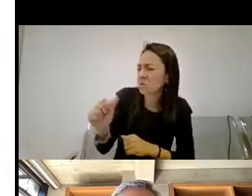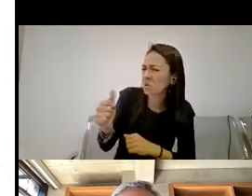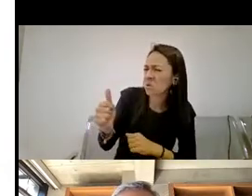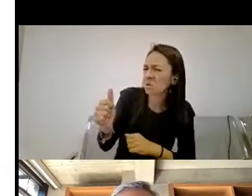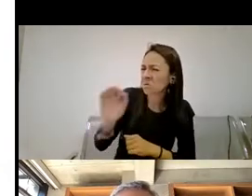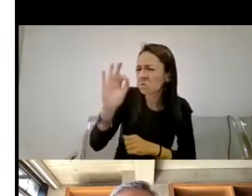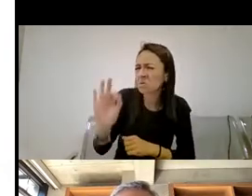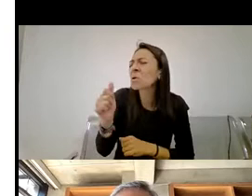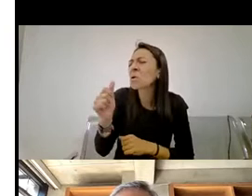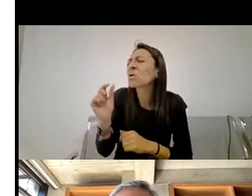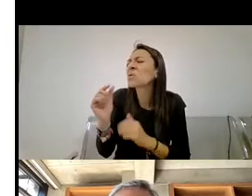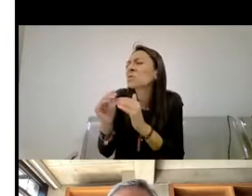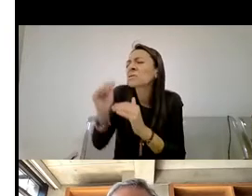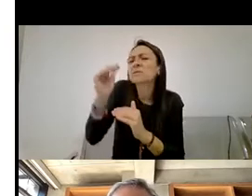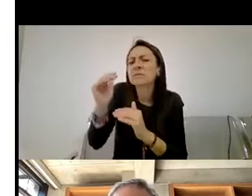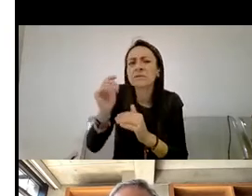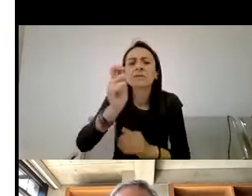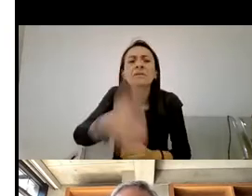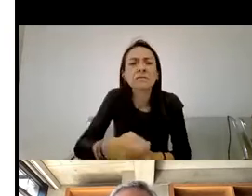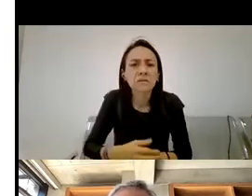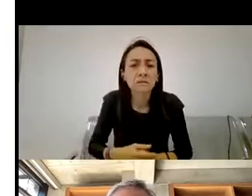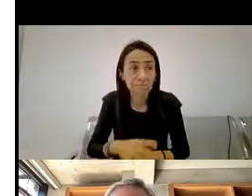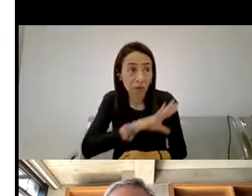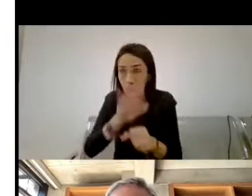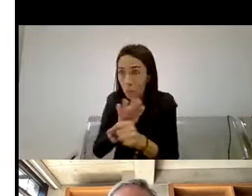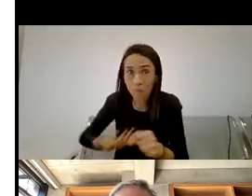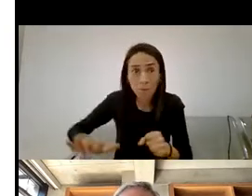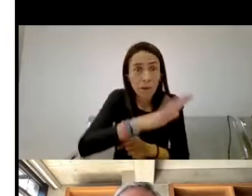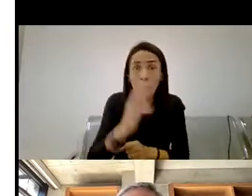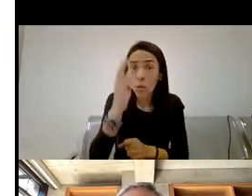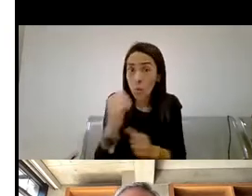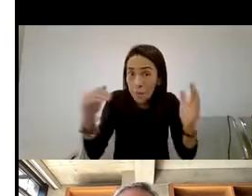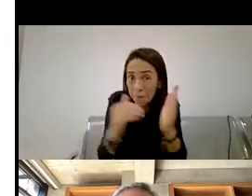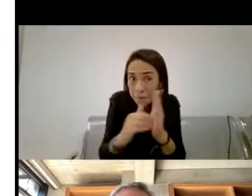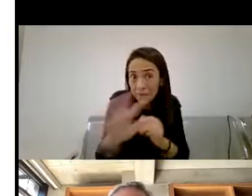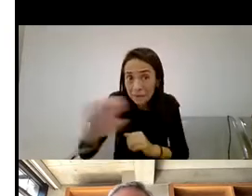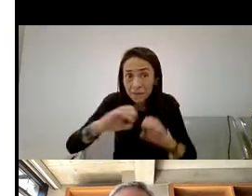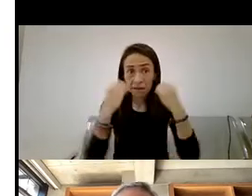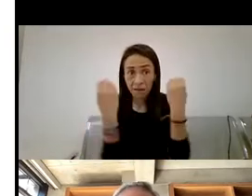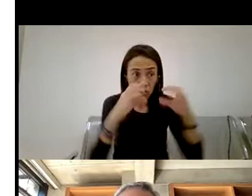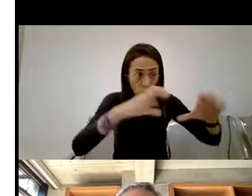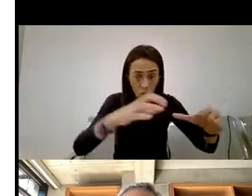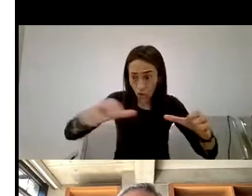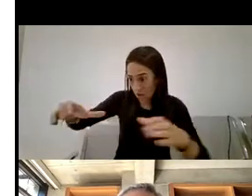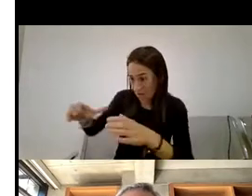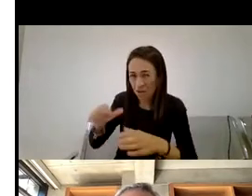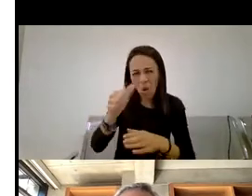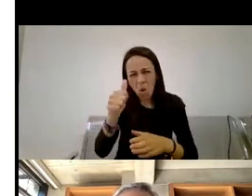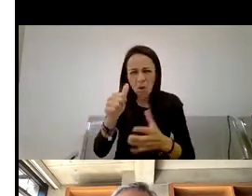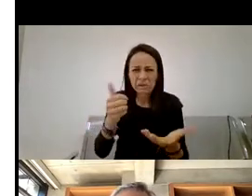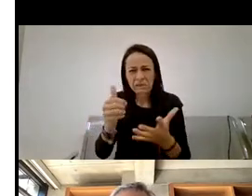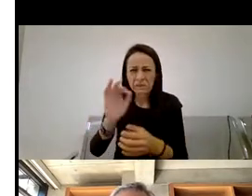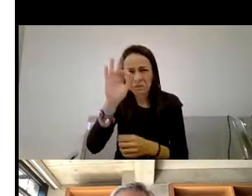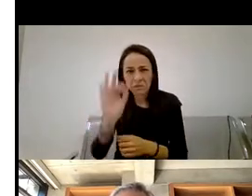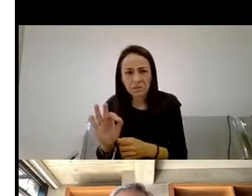pico, de estas más de 9.500 organizaciones que no recibieron ningún solo ingreso en